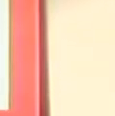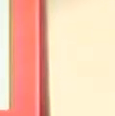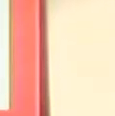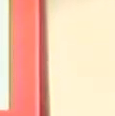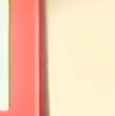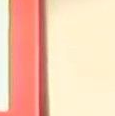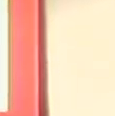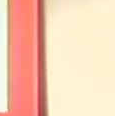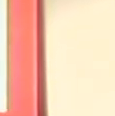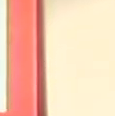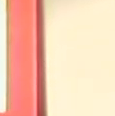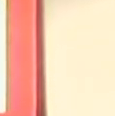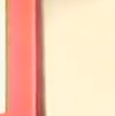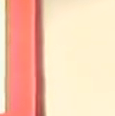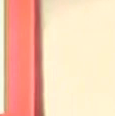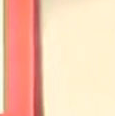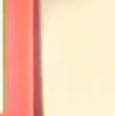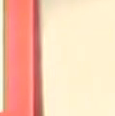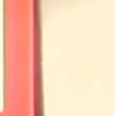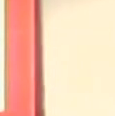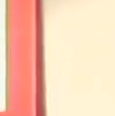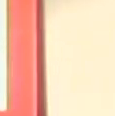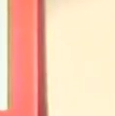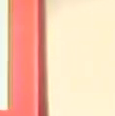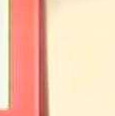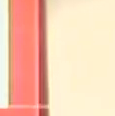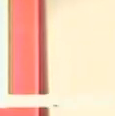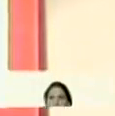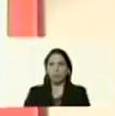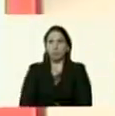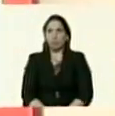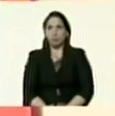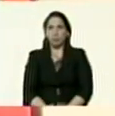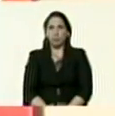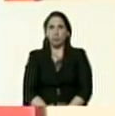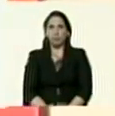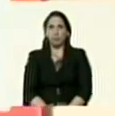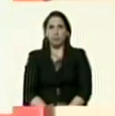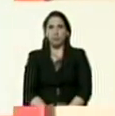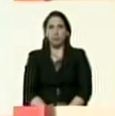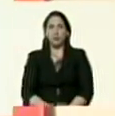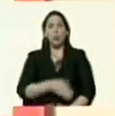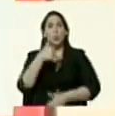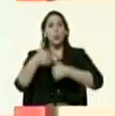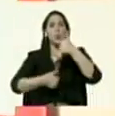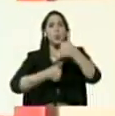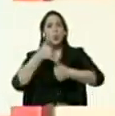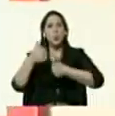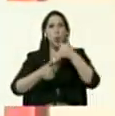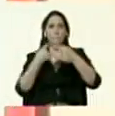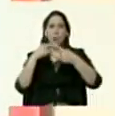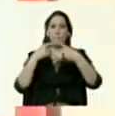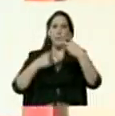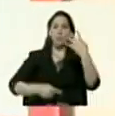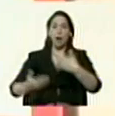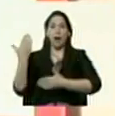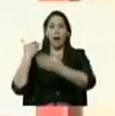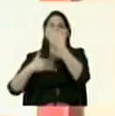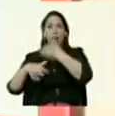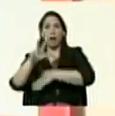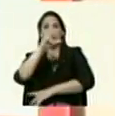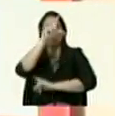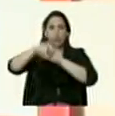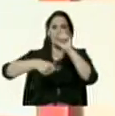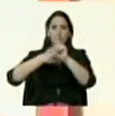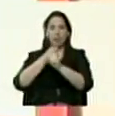Cabello, él estaba en Corea del Norte. ¿Cuáles son los frutos de estas visitas? Ya hace 3 años que los diputados